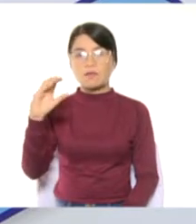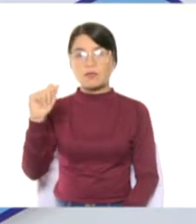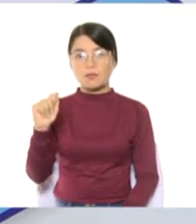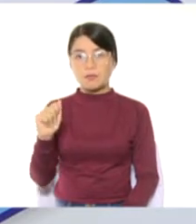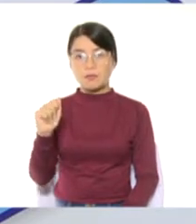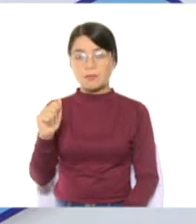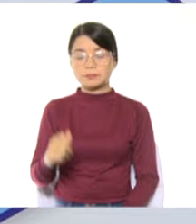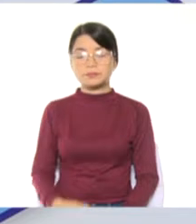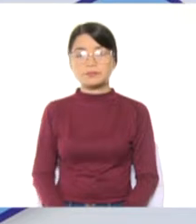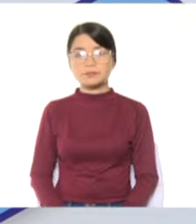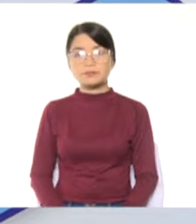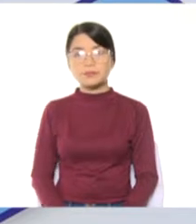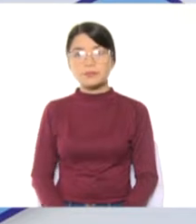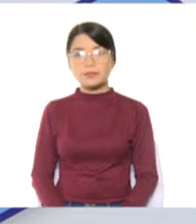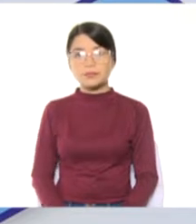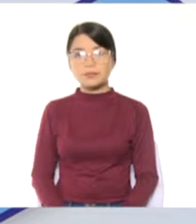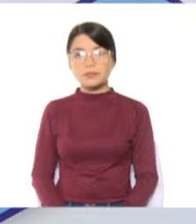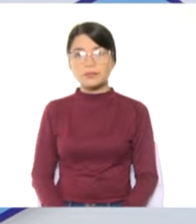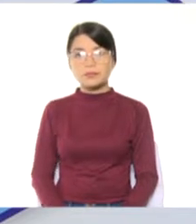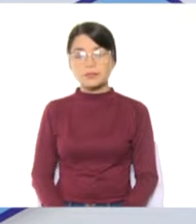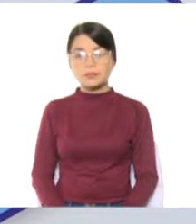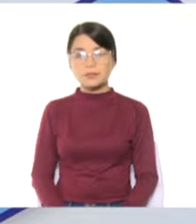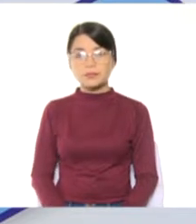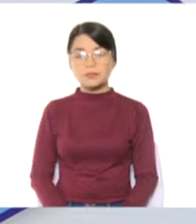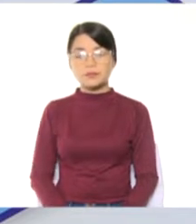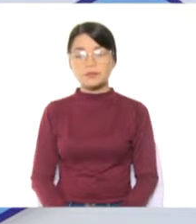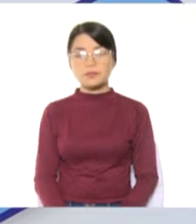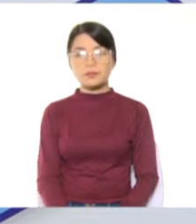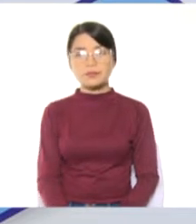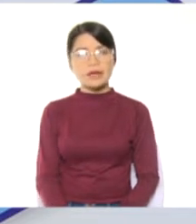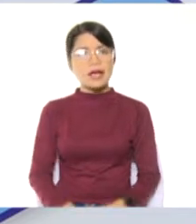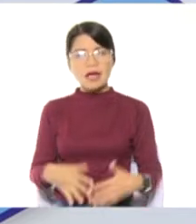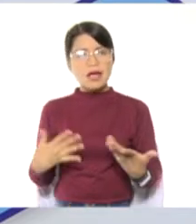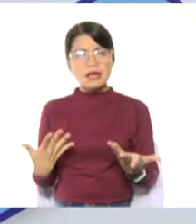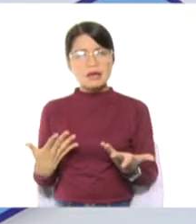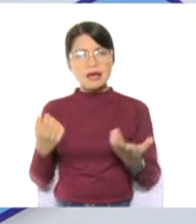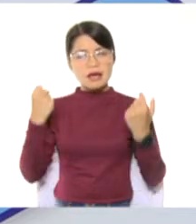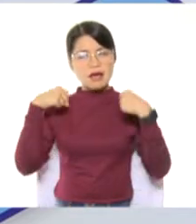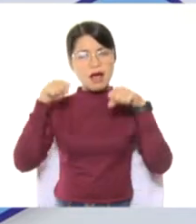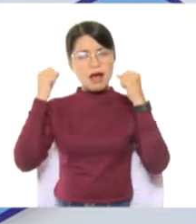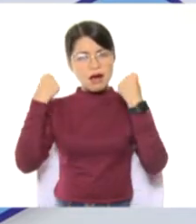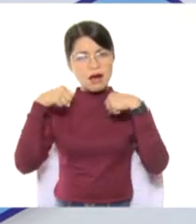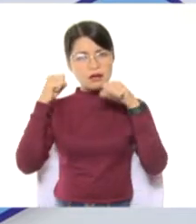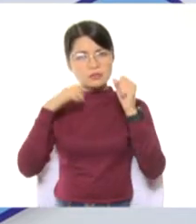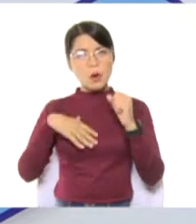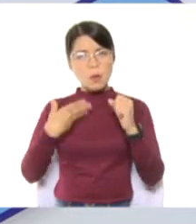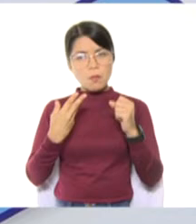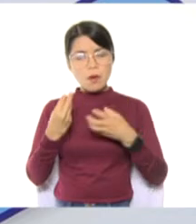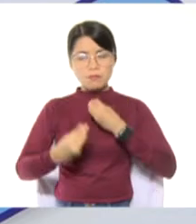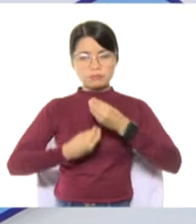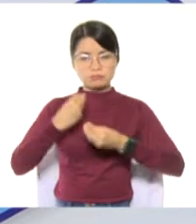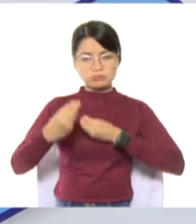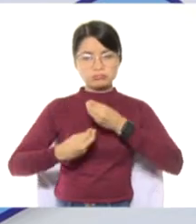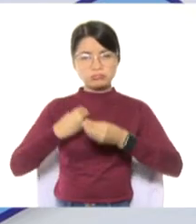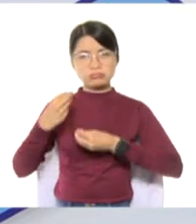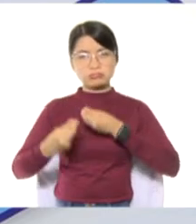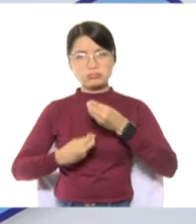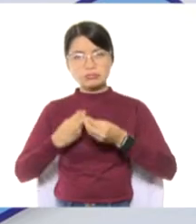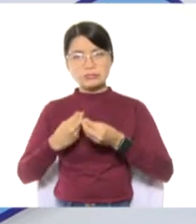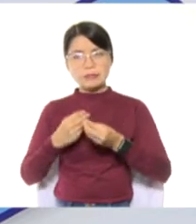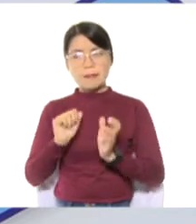oxígeno. ¿Qué ejercicios podemos realizar nosotros para comenzar a entrenar la capacidad física